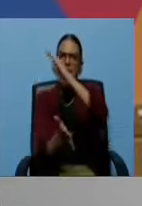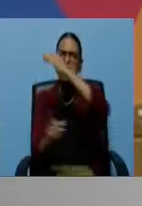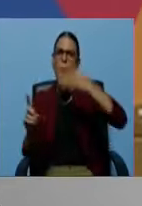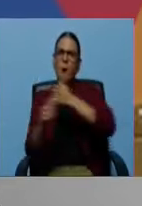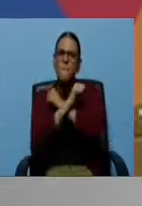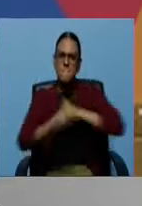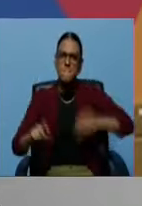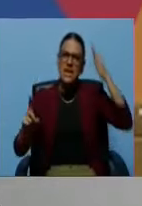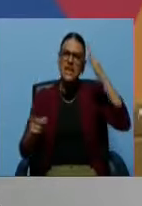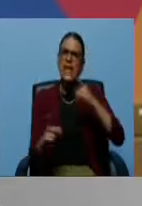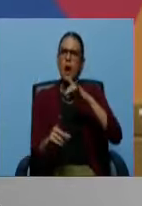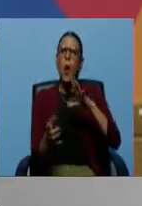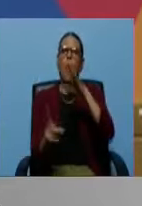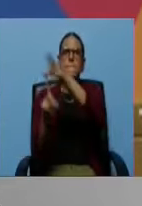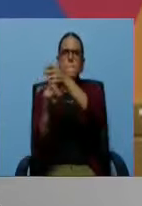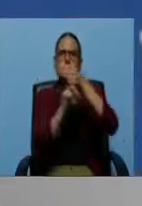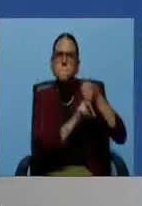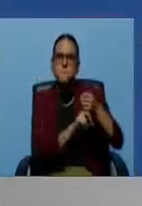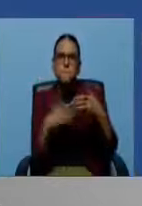para recogerlo.